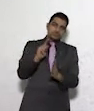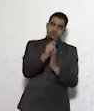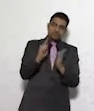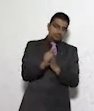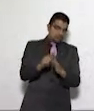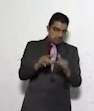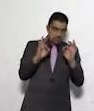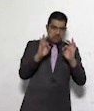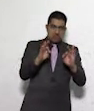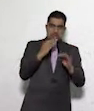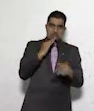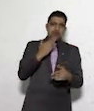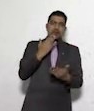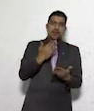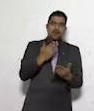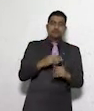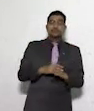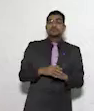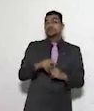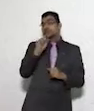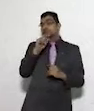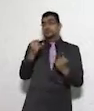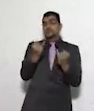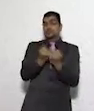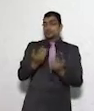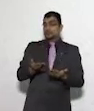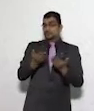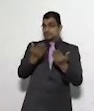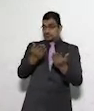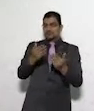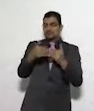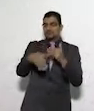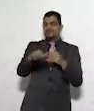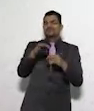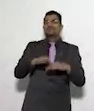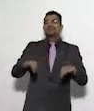y bienestar. De ahí